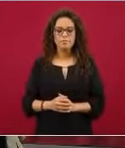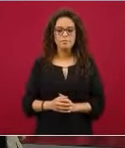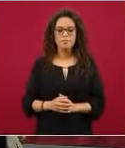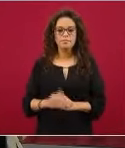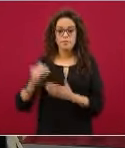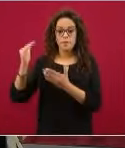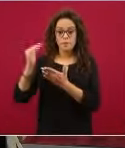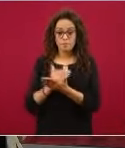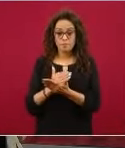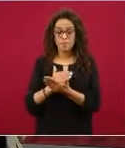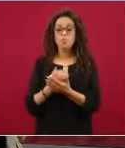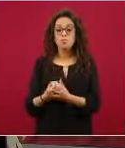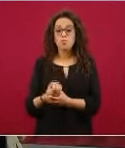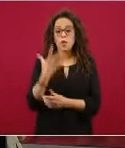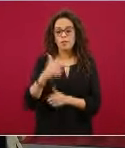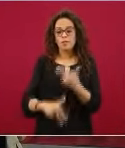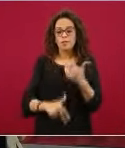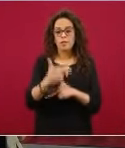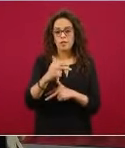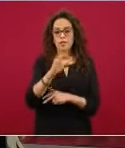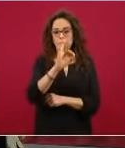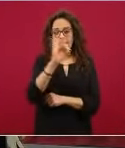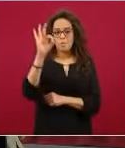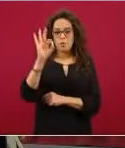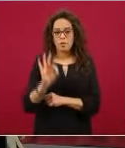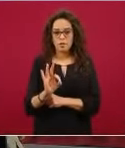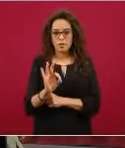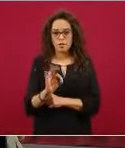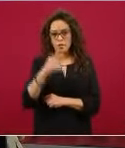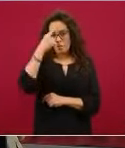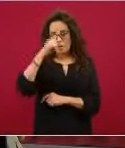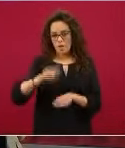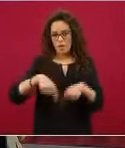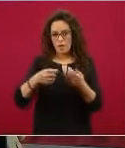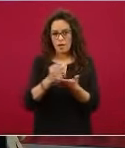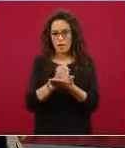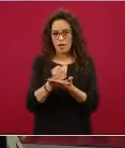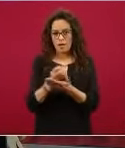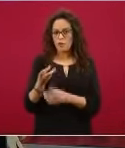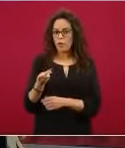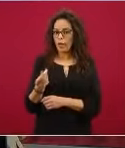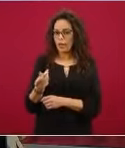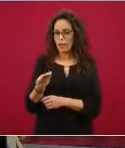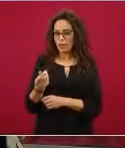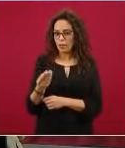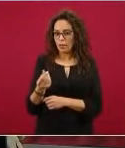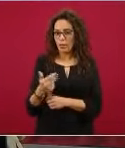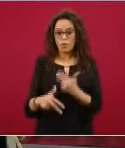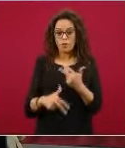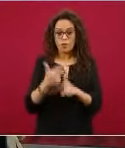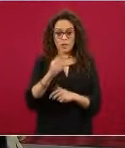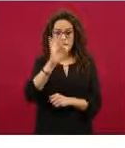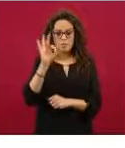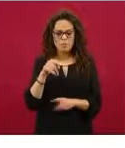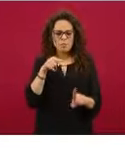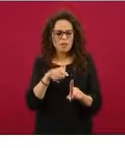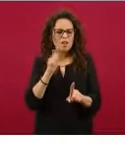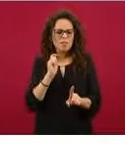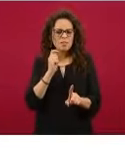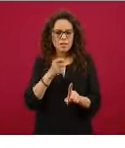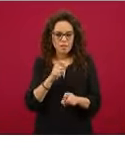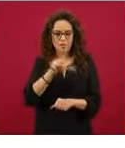de 13% en el crédito en efectivo, y ahorita les voy a decir ese 13% que implica, pero por